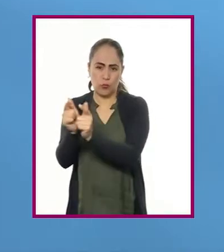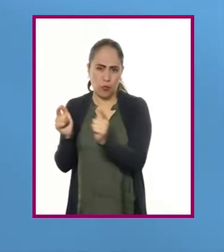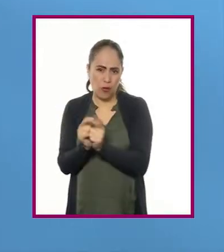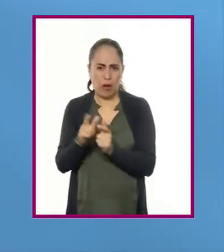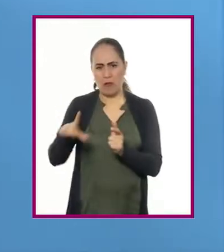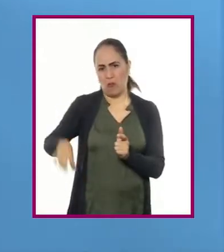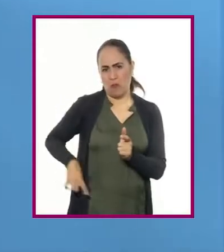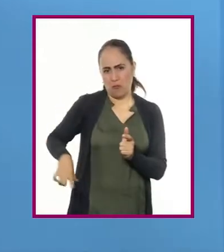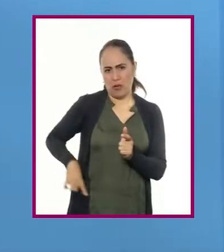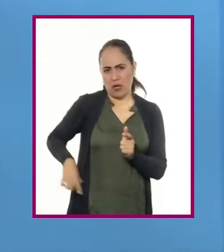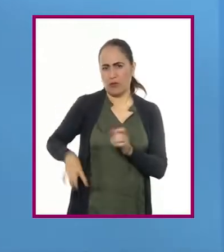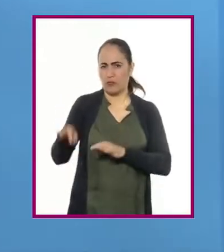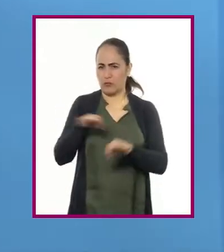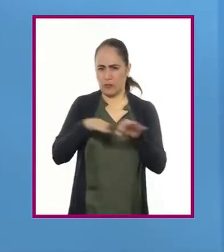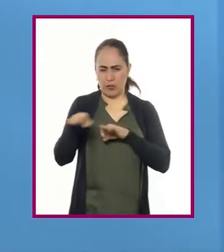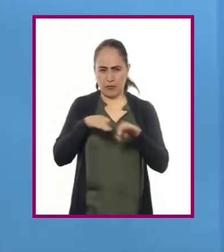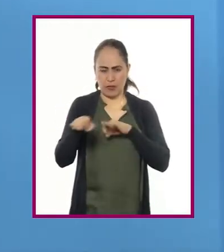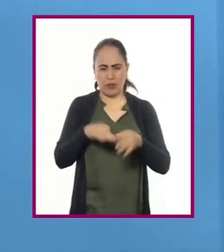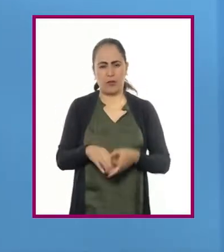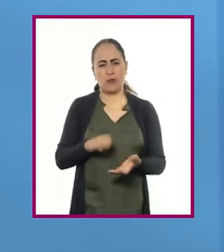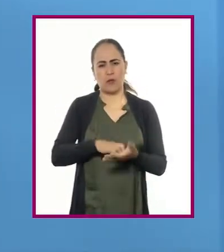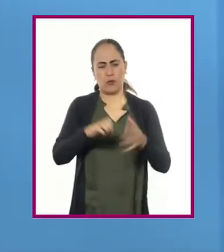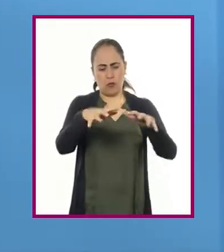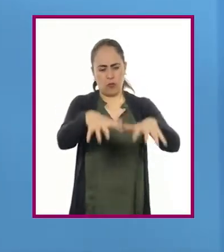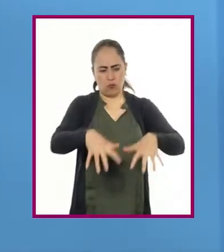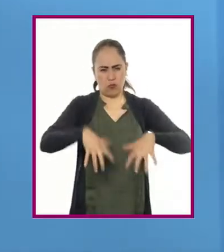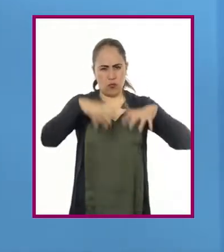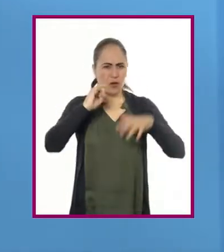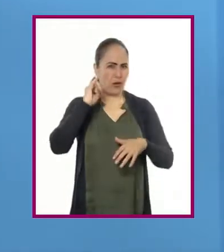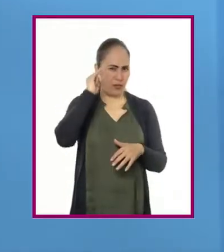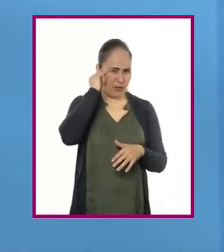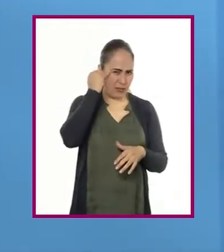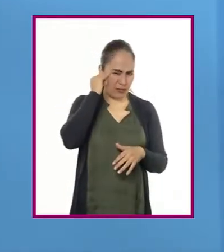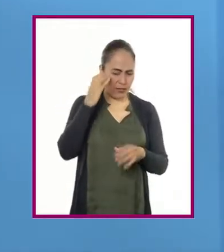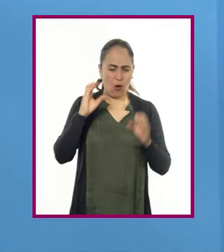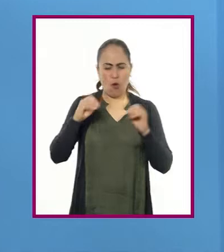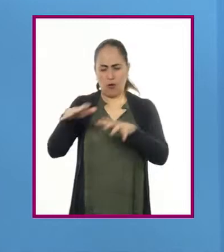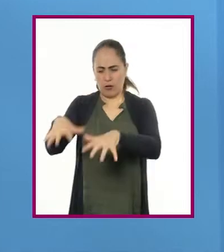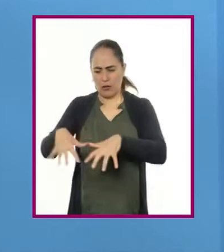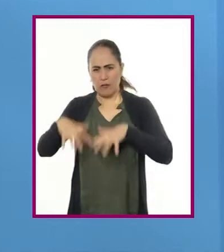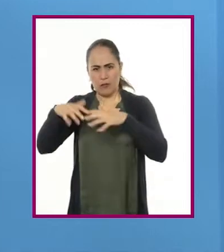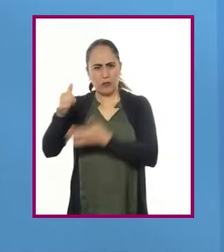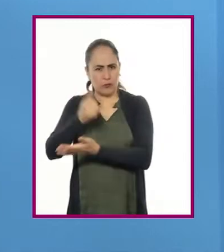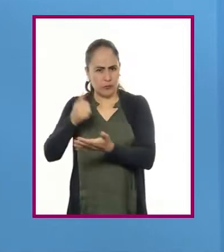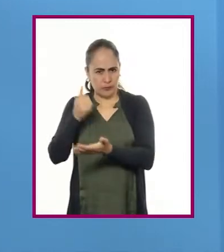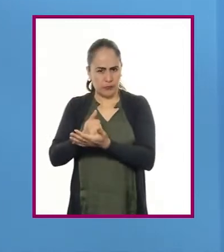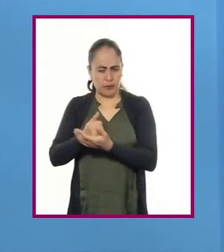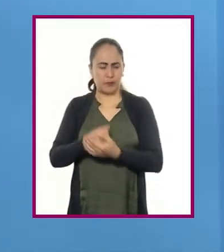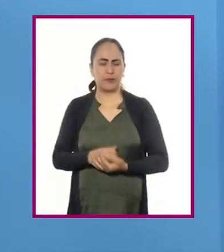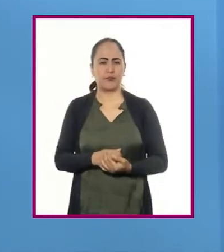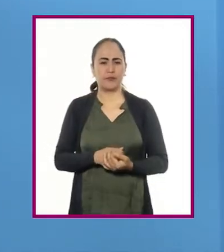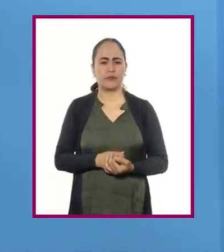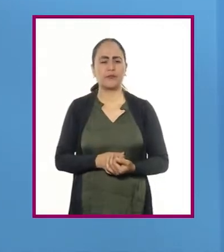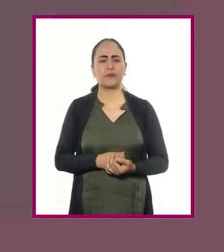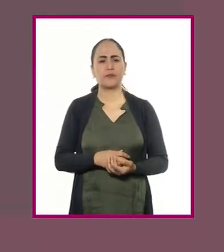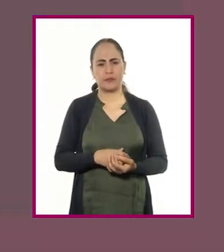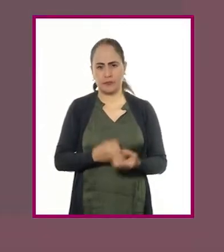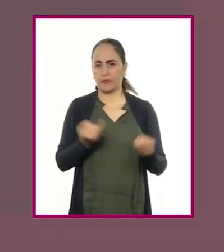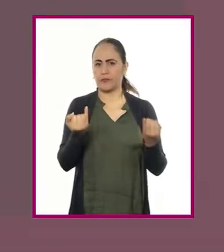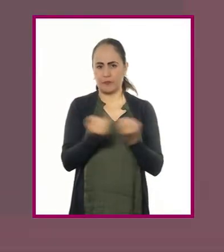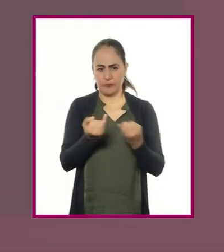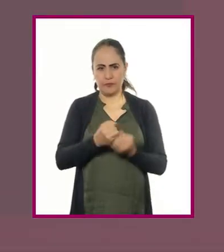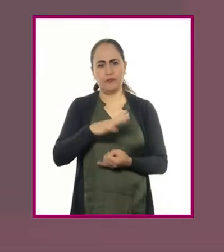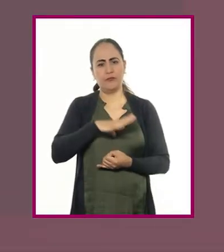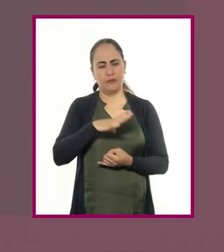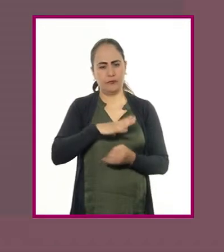de gobierno, como el caso de los cabildos indígenas o de las ciudades. También existían corporaciones en